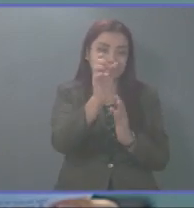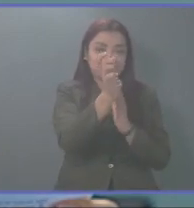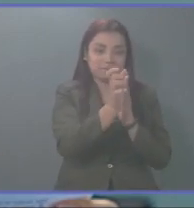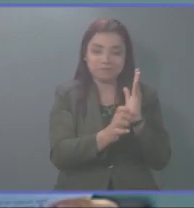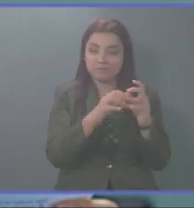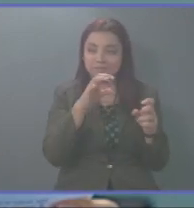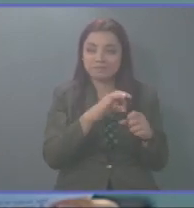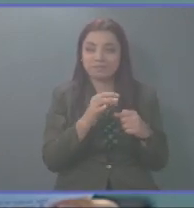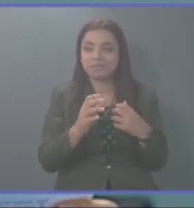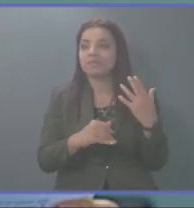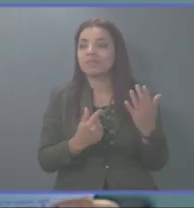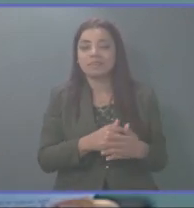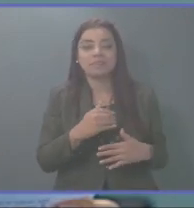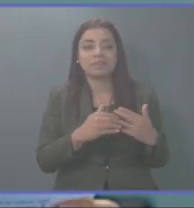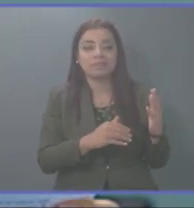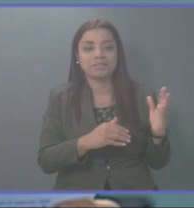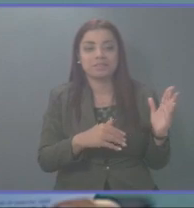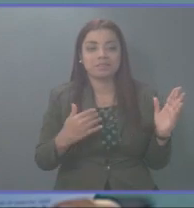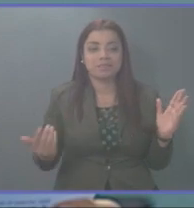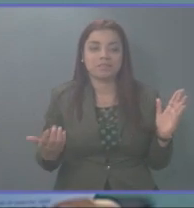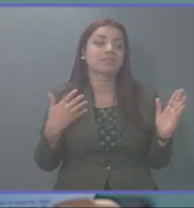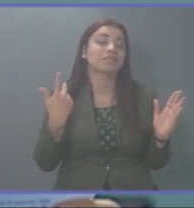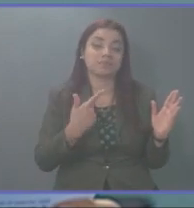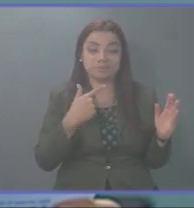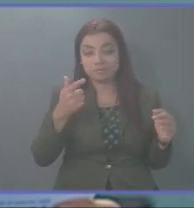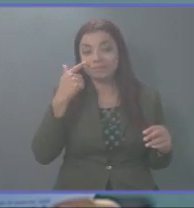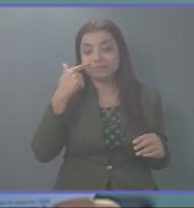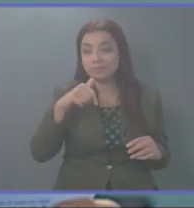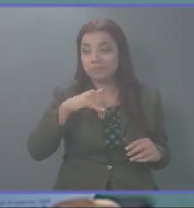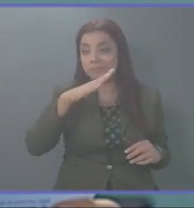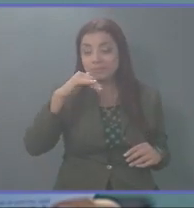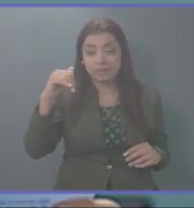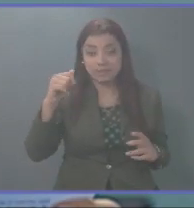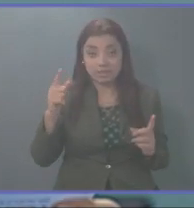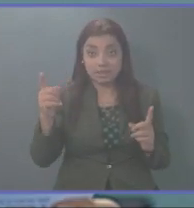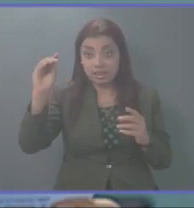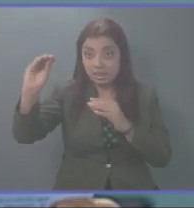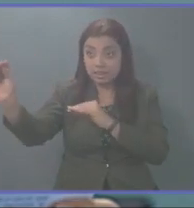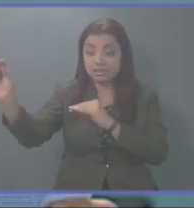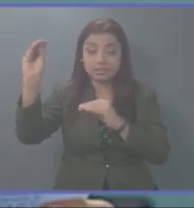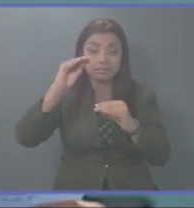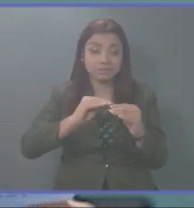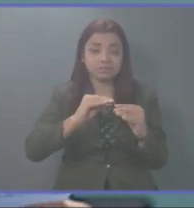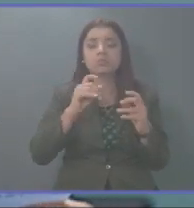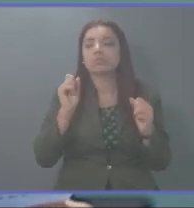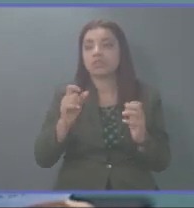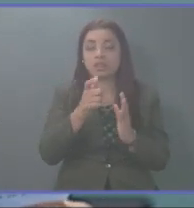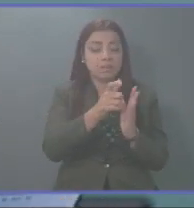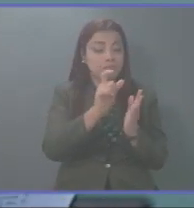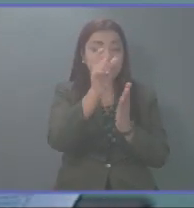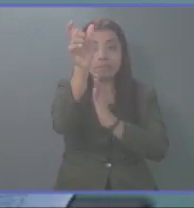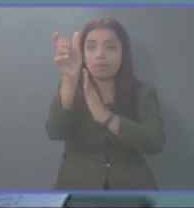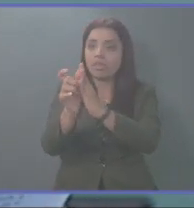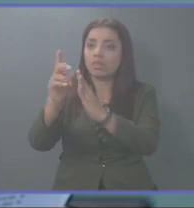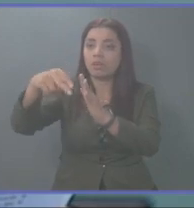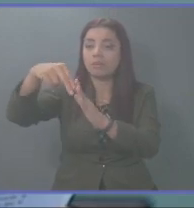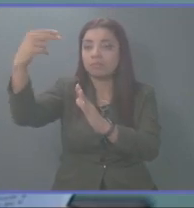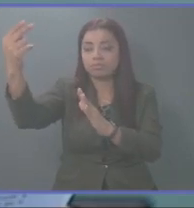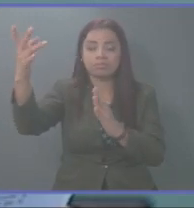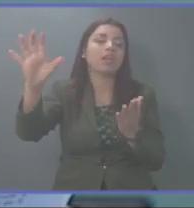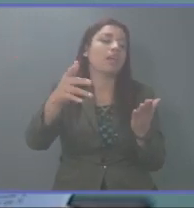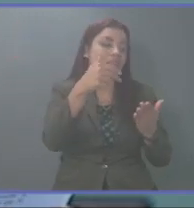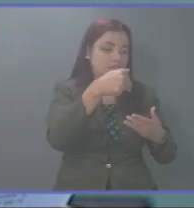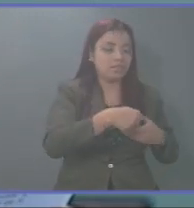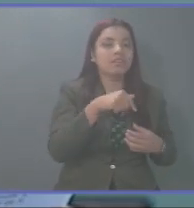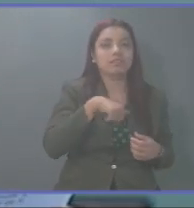cambie su residencia al territorio nacional, deberá solicitar su desafiliación del mismo y realizar las modificaciones de